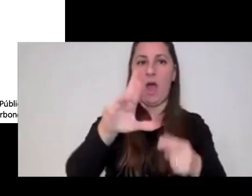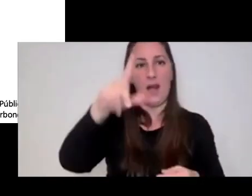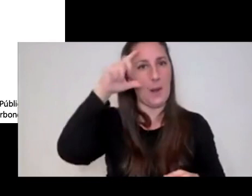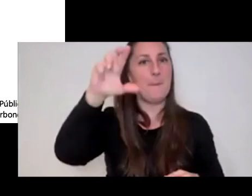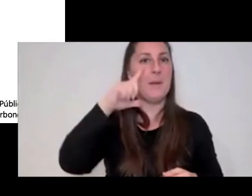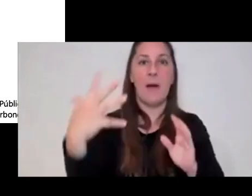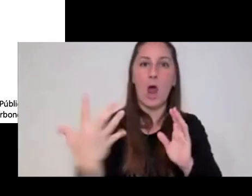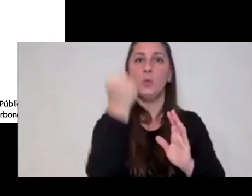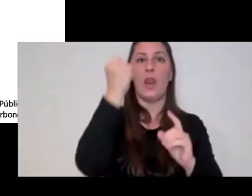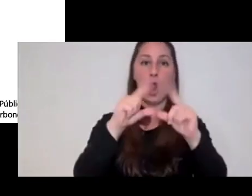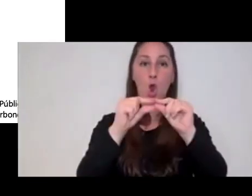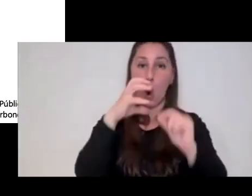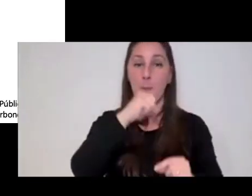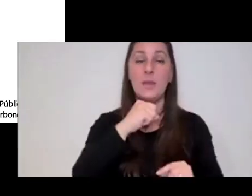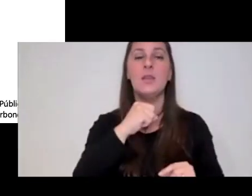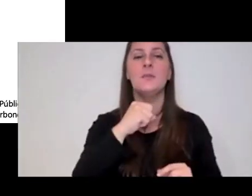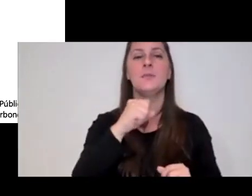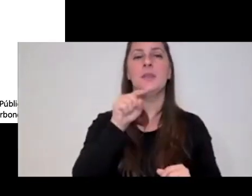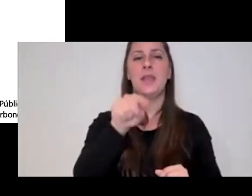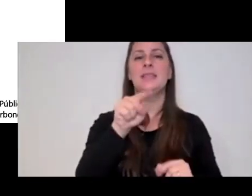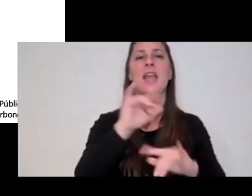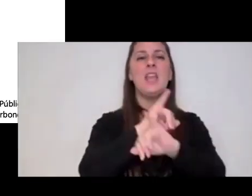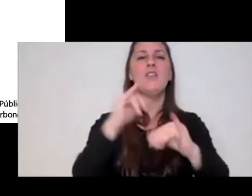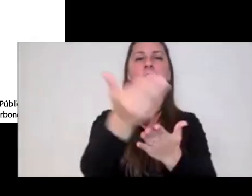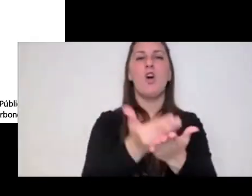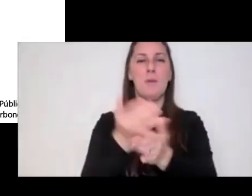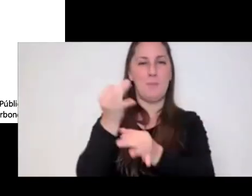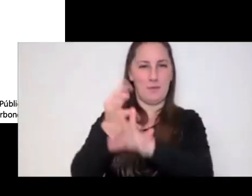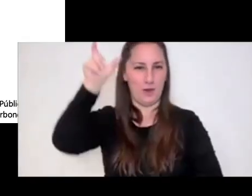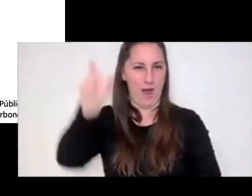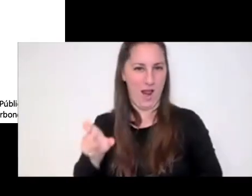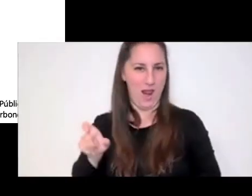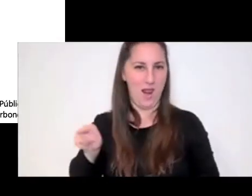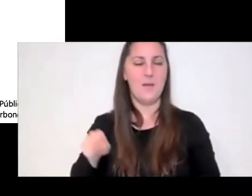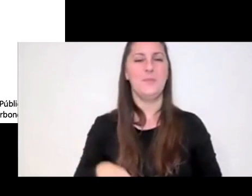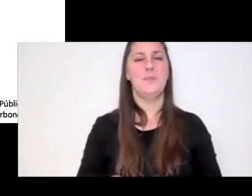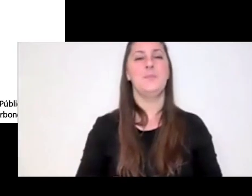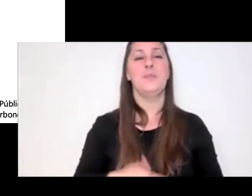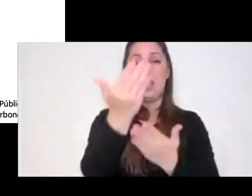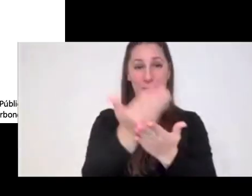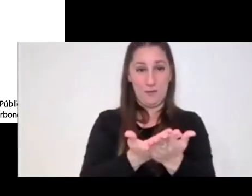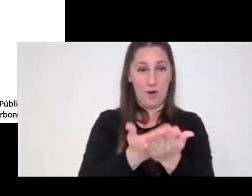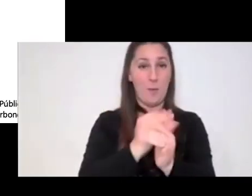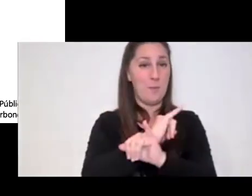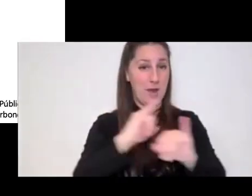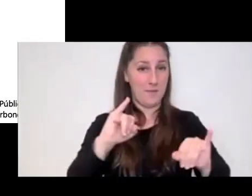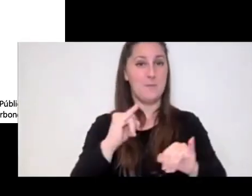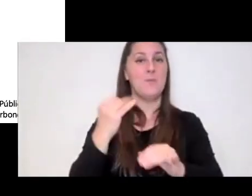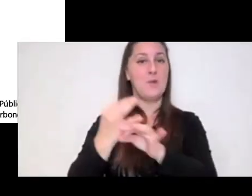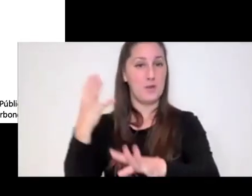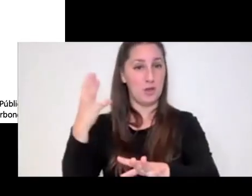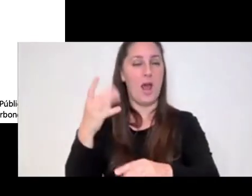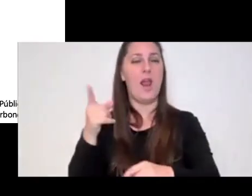está dado por el informe profesional, ¿sí? Dentro de este informe profesional, recordemos, el informe profesional